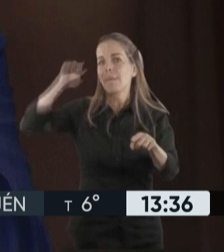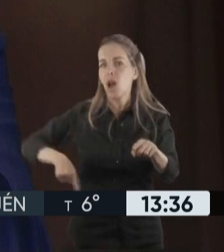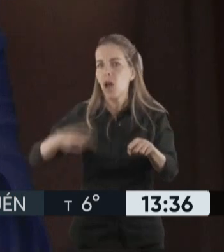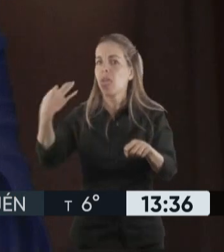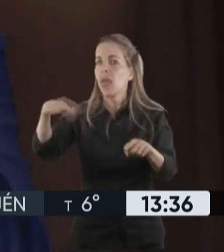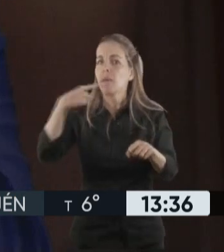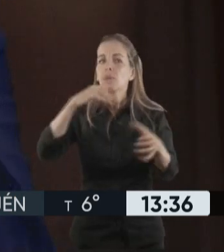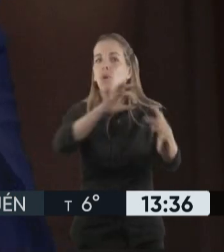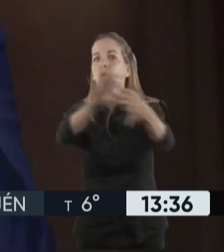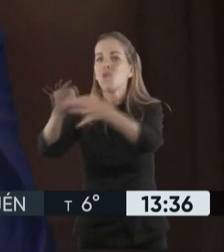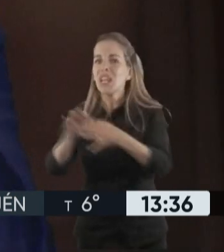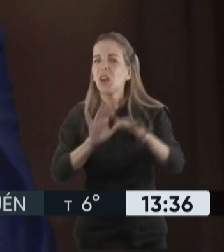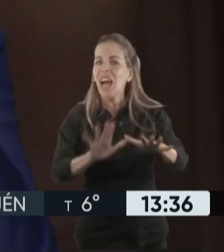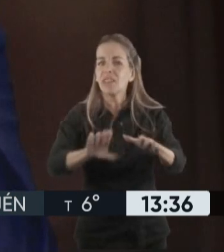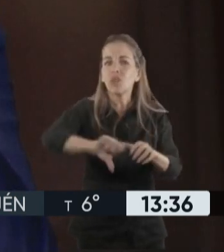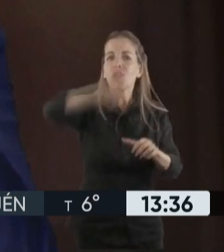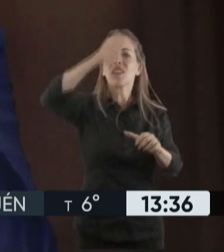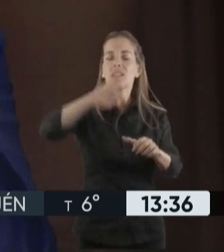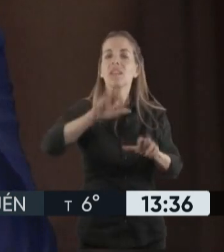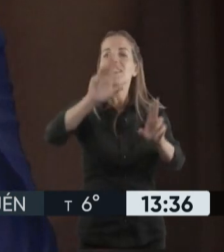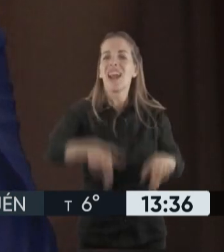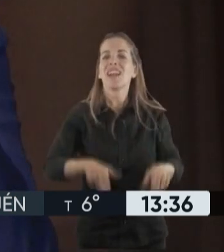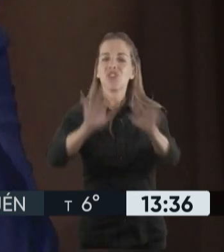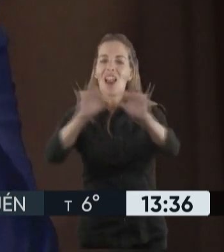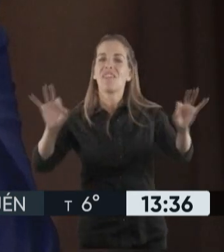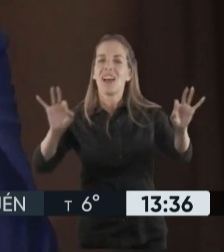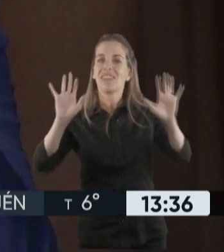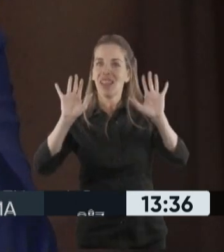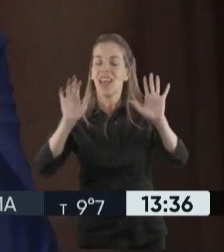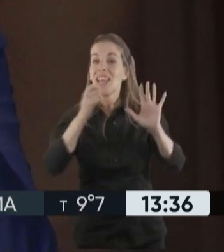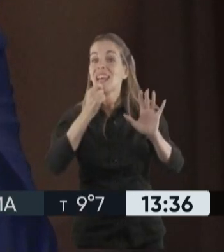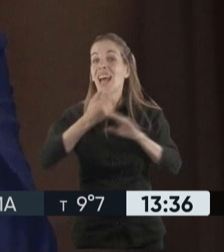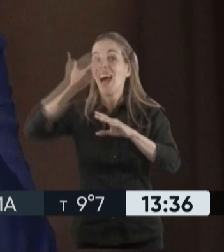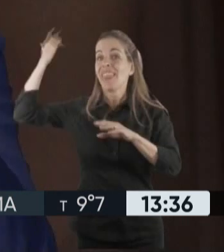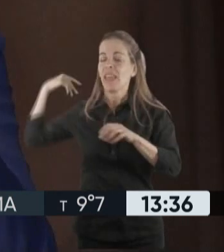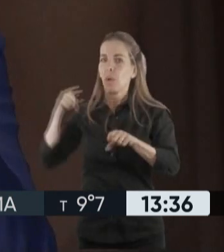razón. Y también recordemos que cuando nos dividieron,